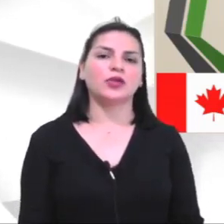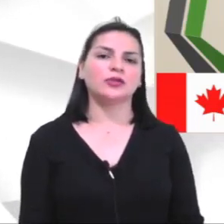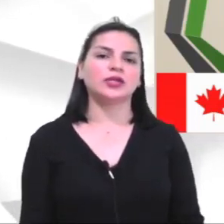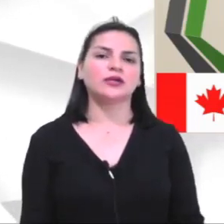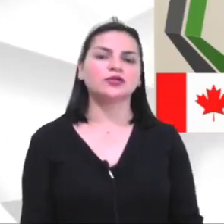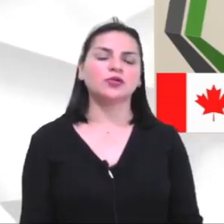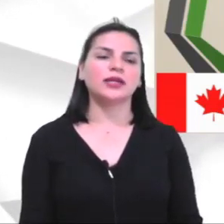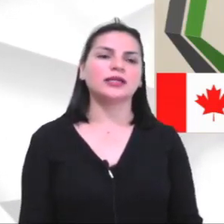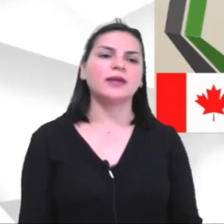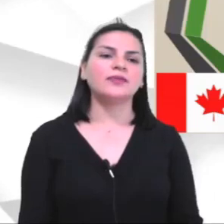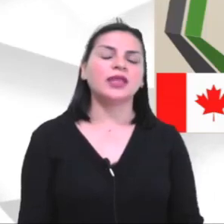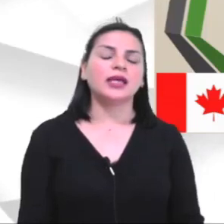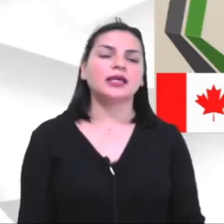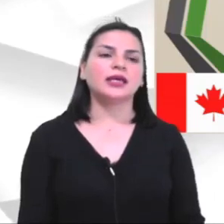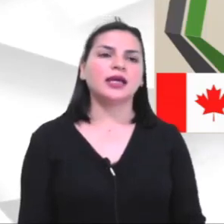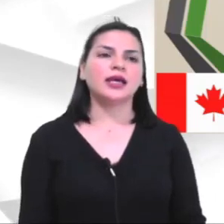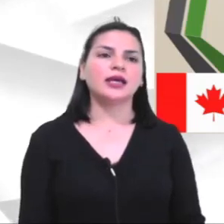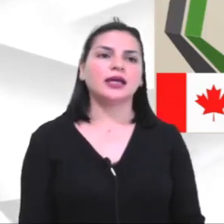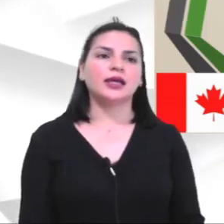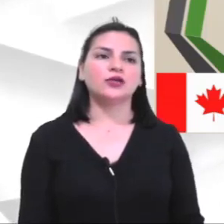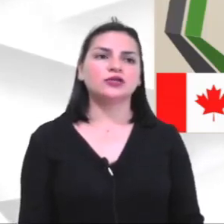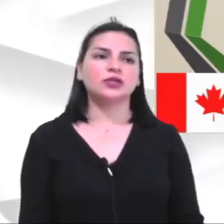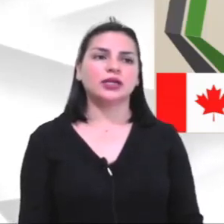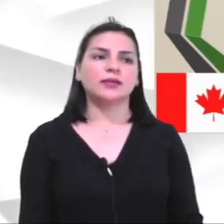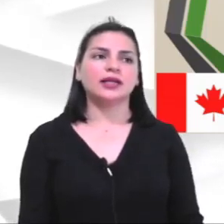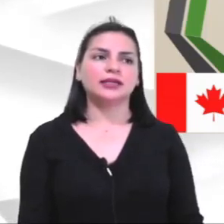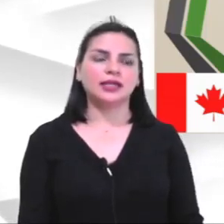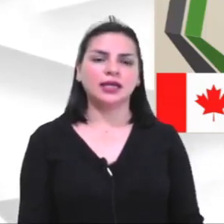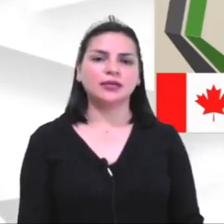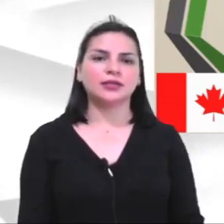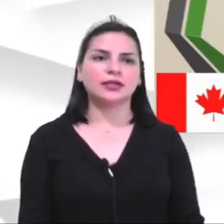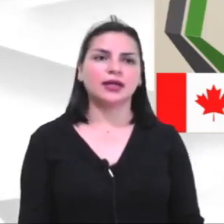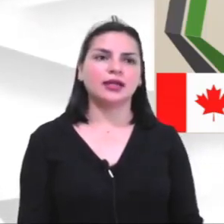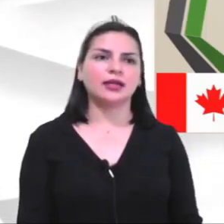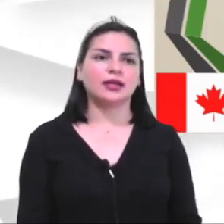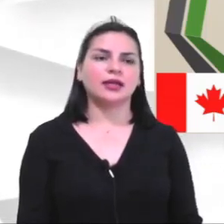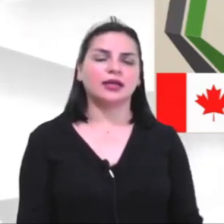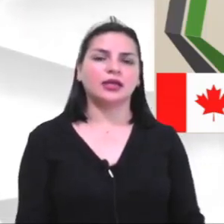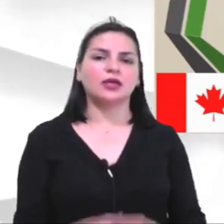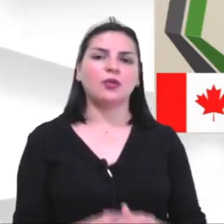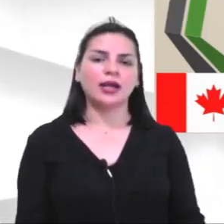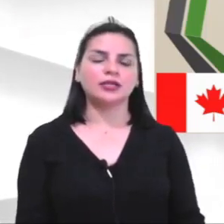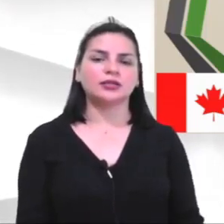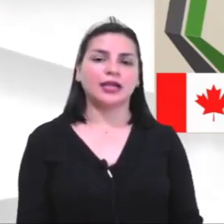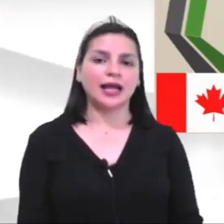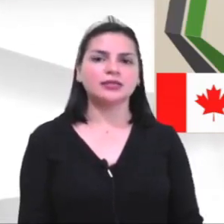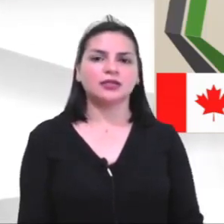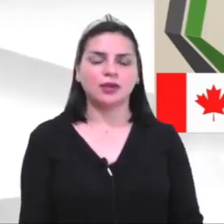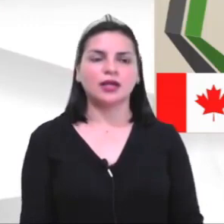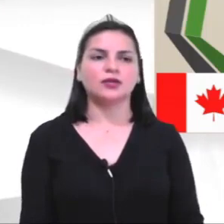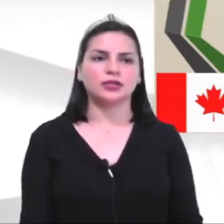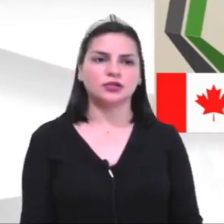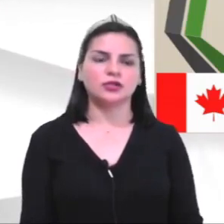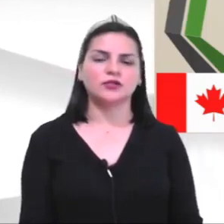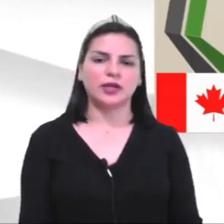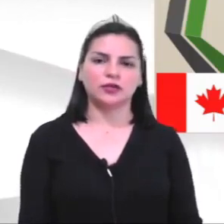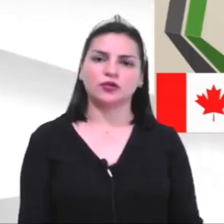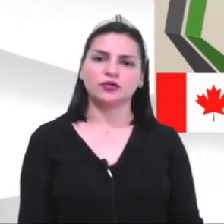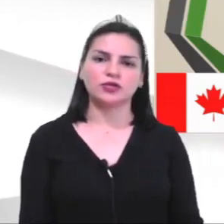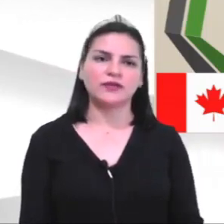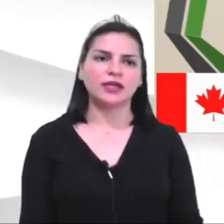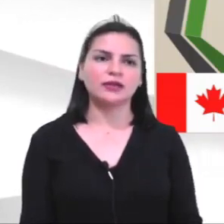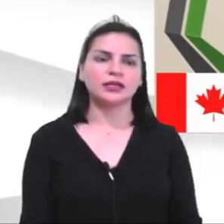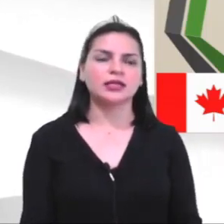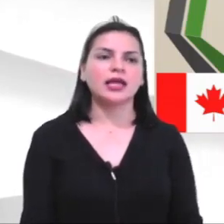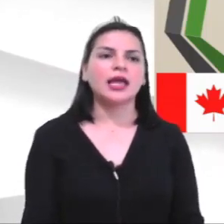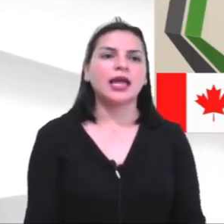y podemos darnos cuenta que ellos mantienen, ¿verdad?, iguales, casi iguales condiciones para todos